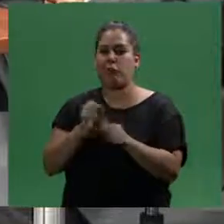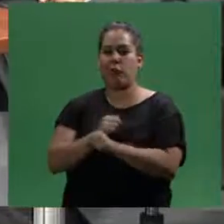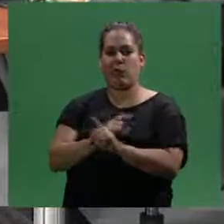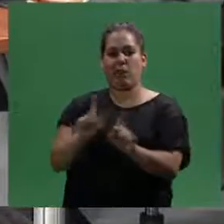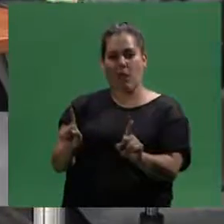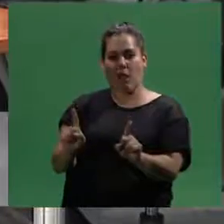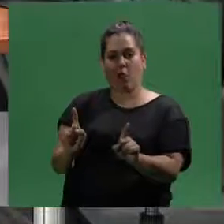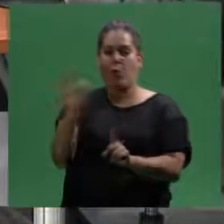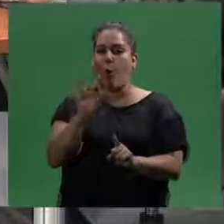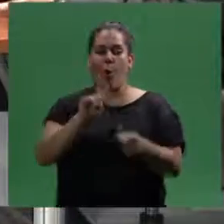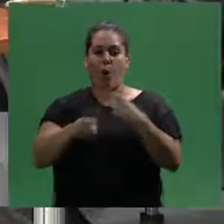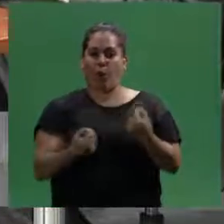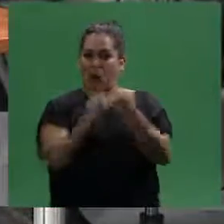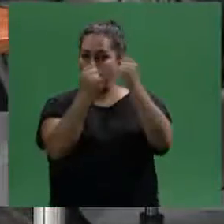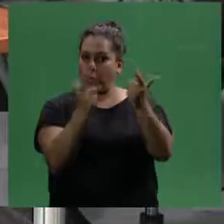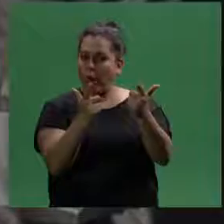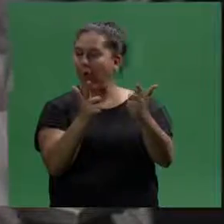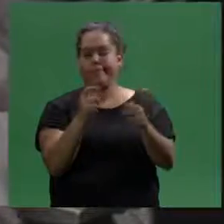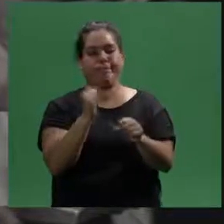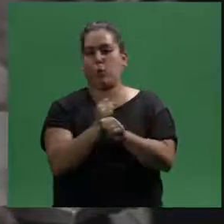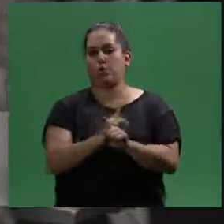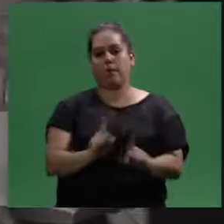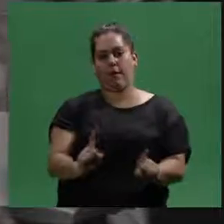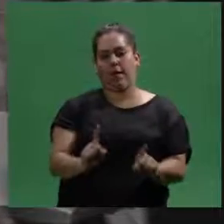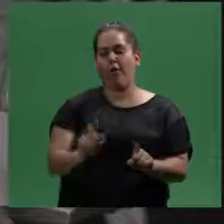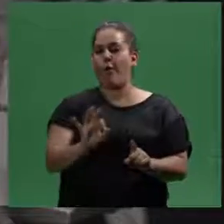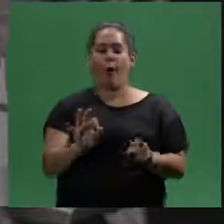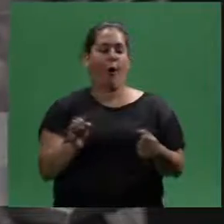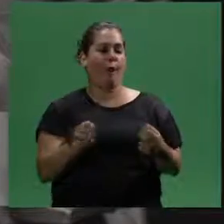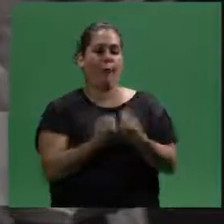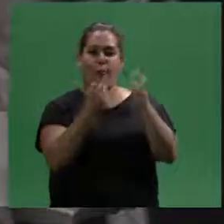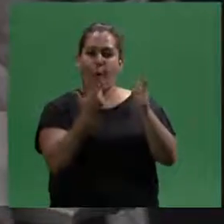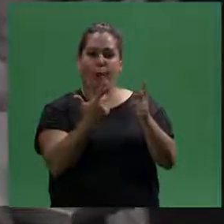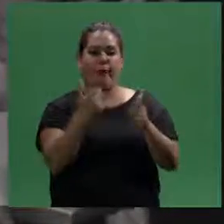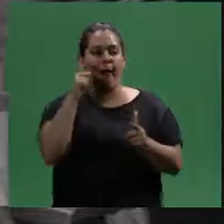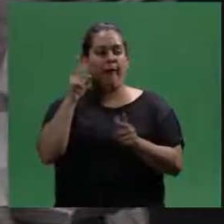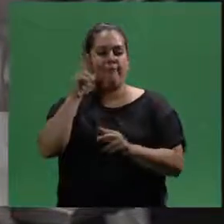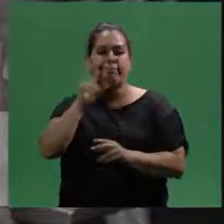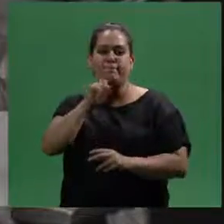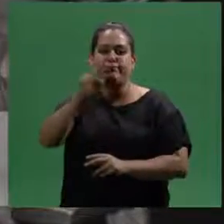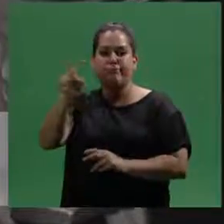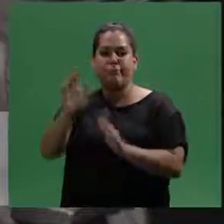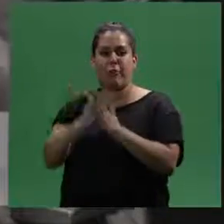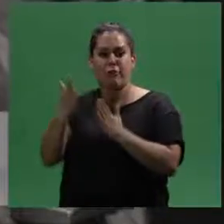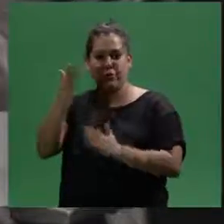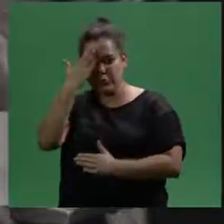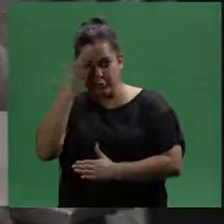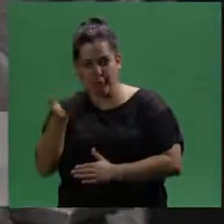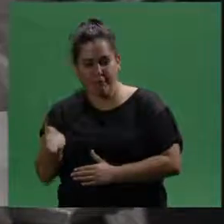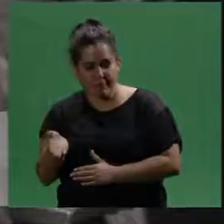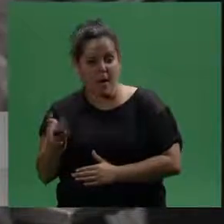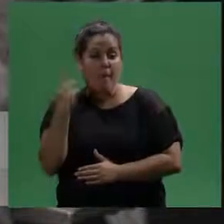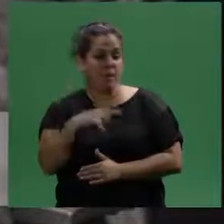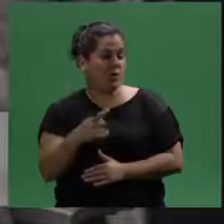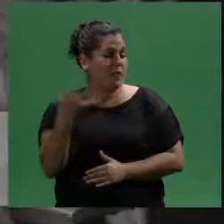trabajando, Exacto. que si no se da quórum tampoco se está cumpliendo con la Constitución y con el reglamento. Bueno, lo primero